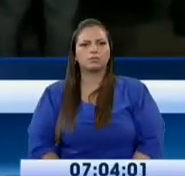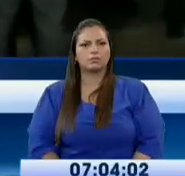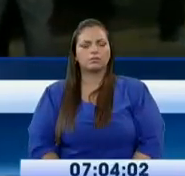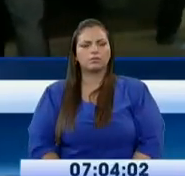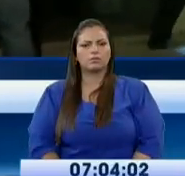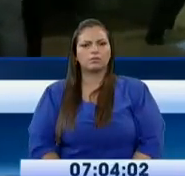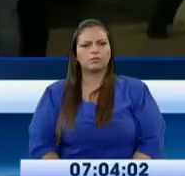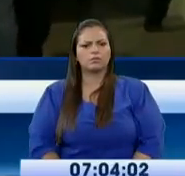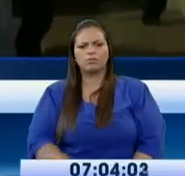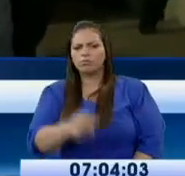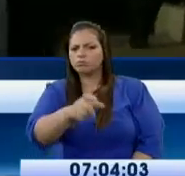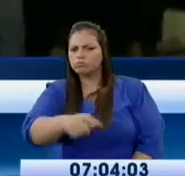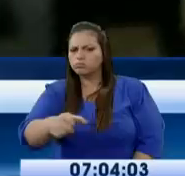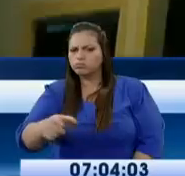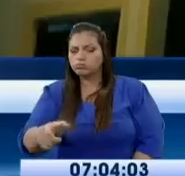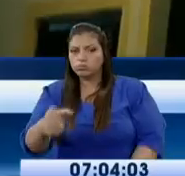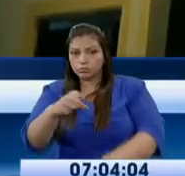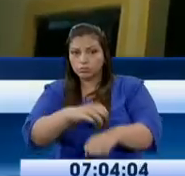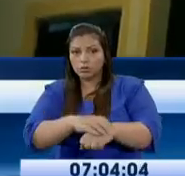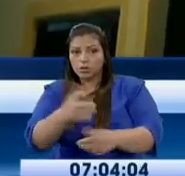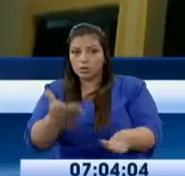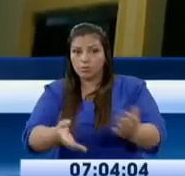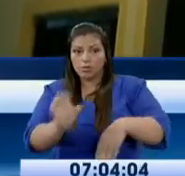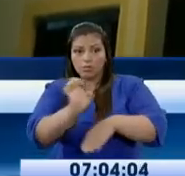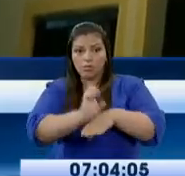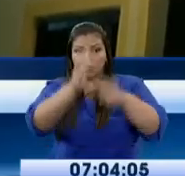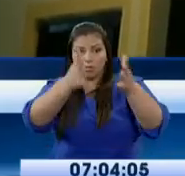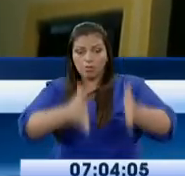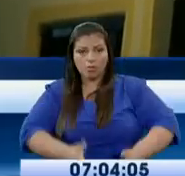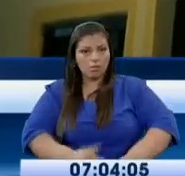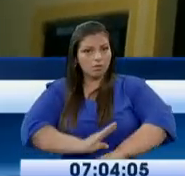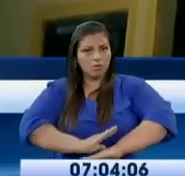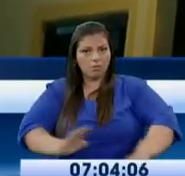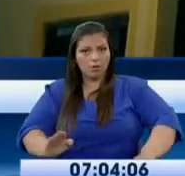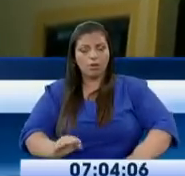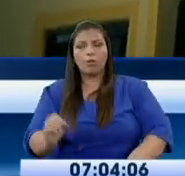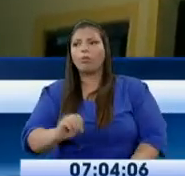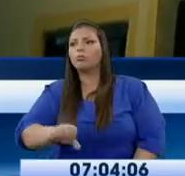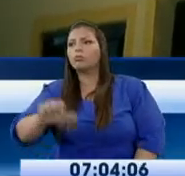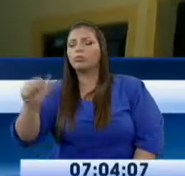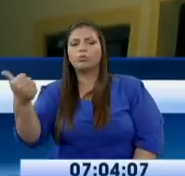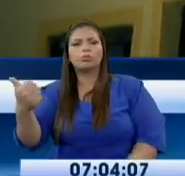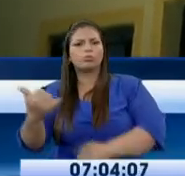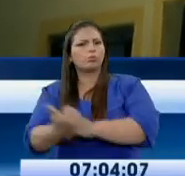los detenidos existen extranjeros o solamente son ecuatorianos?